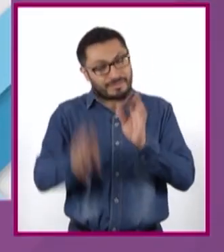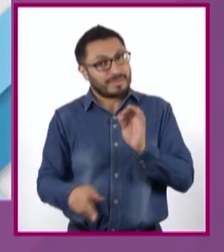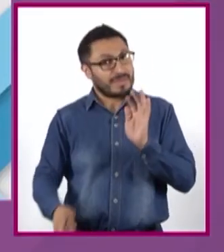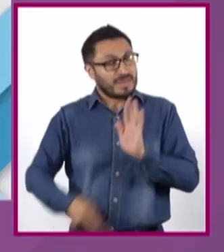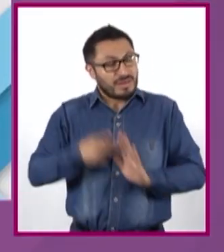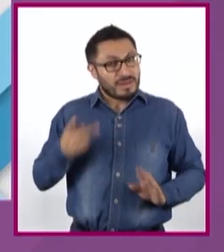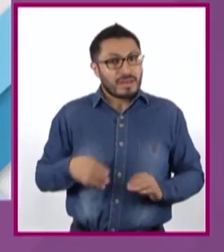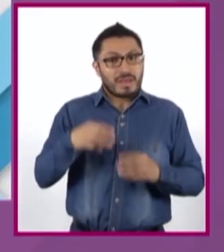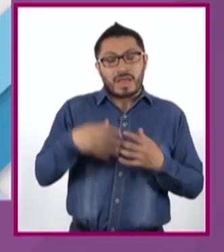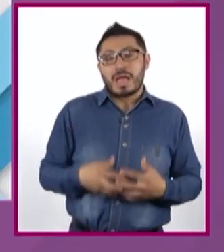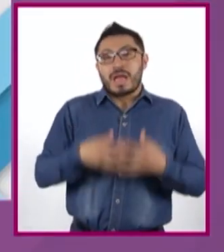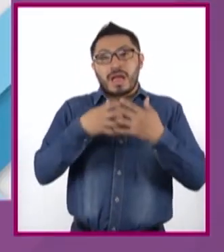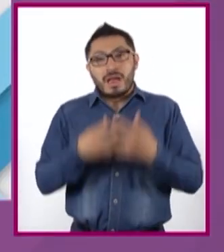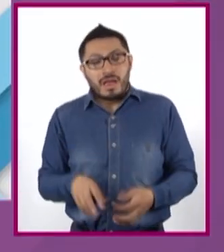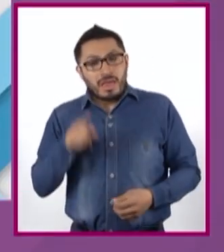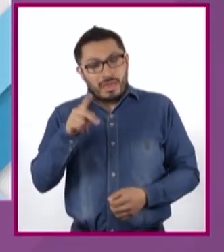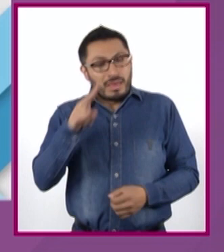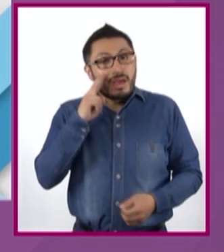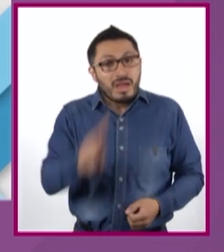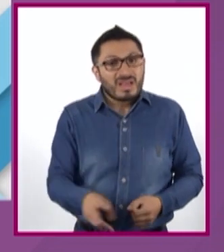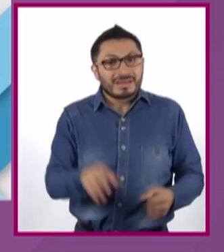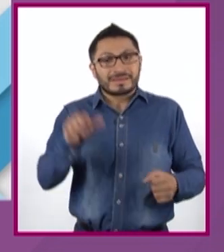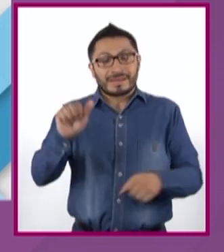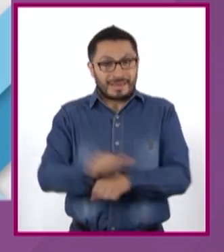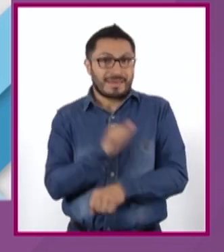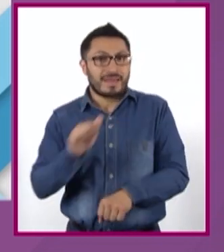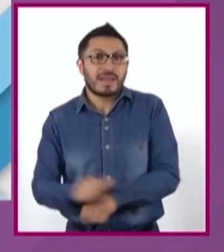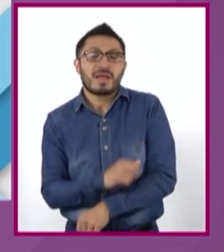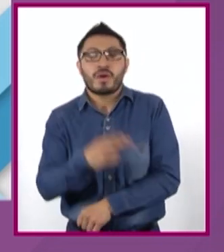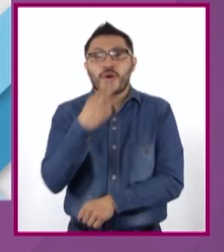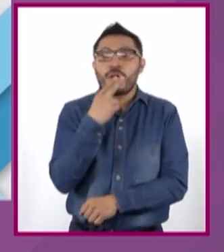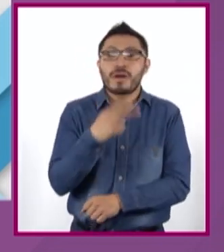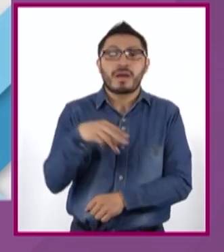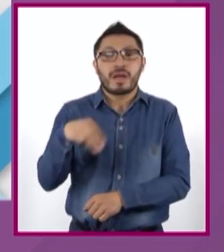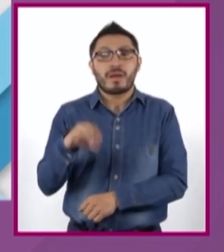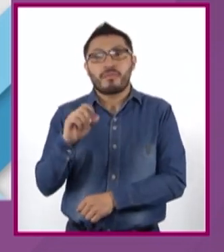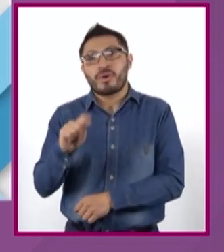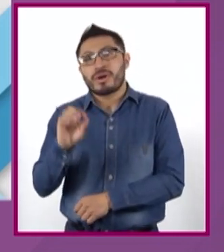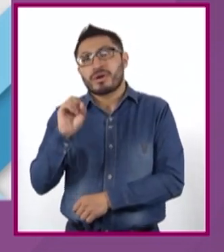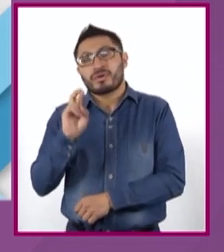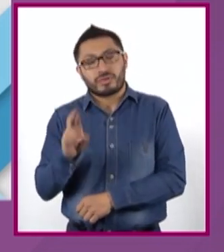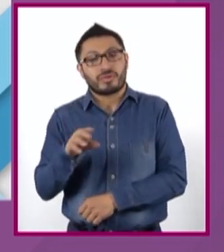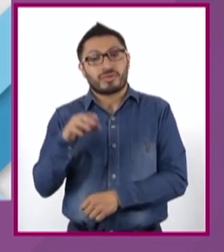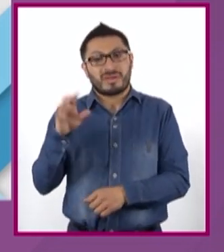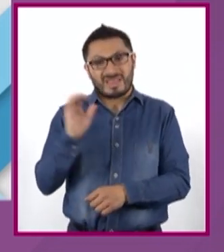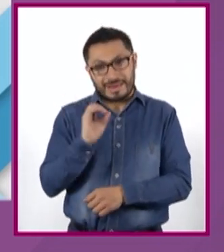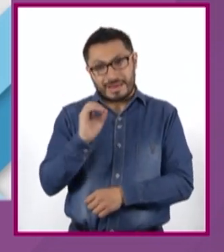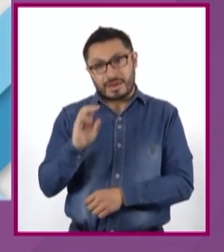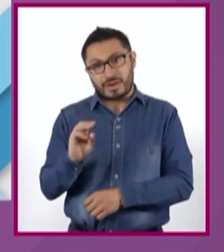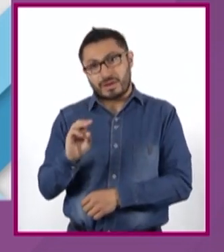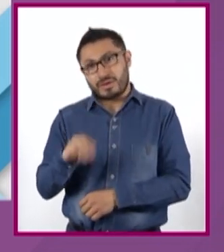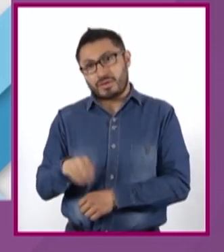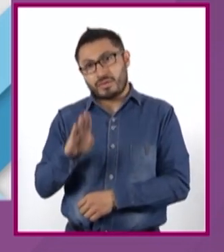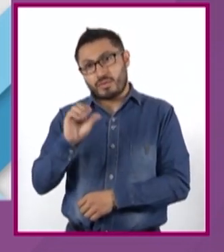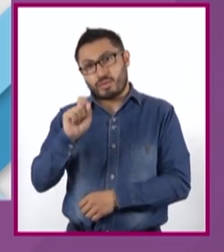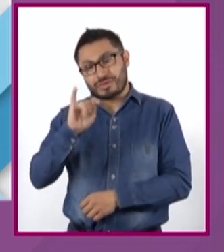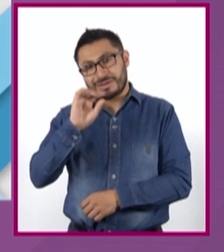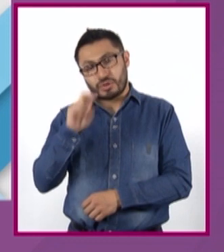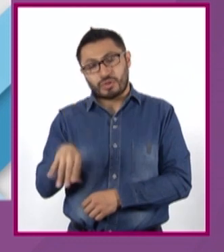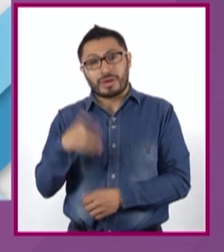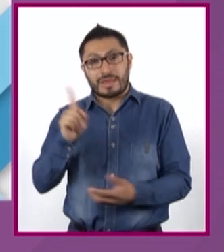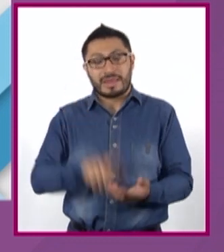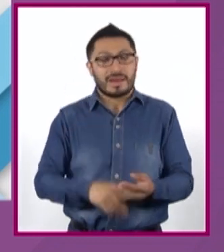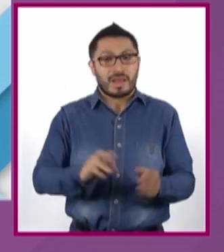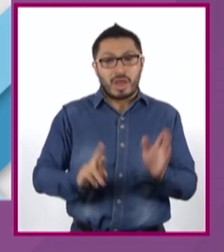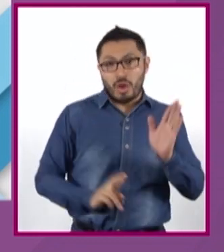de máquinas que diste, el automóvil usa un motor de combustión interna. Los cohetes